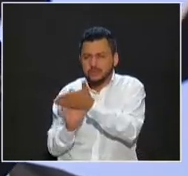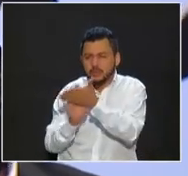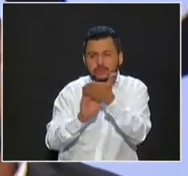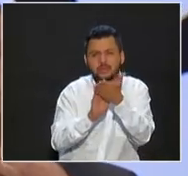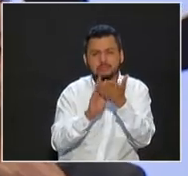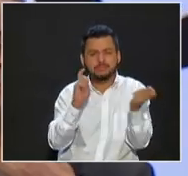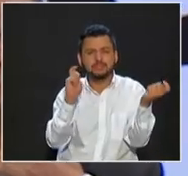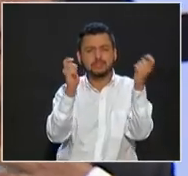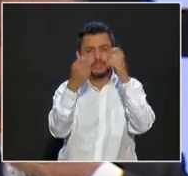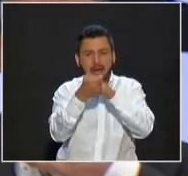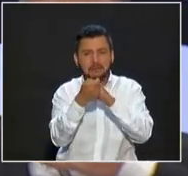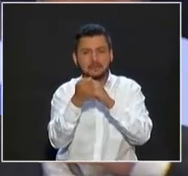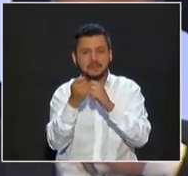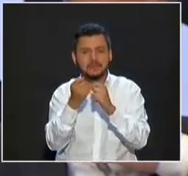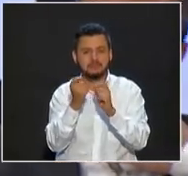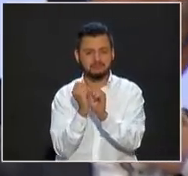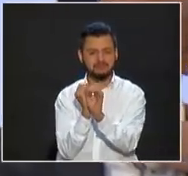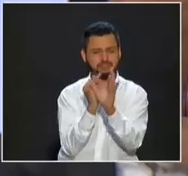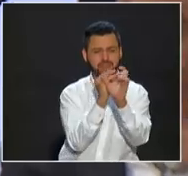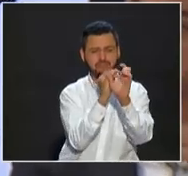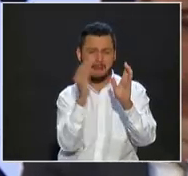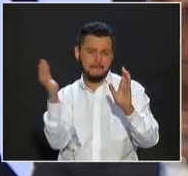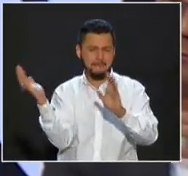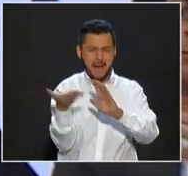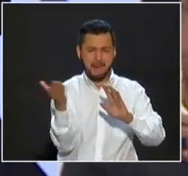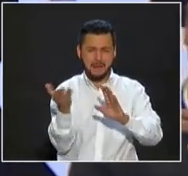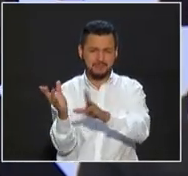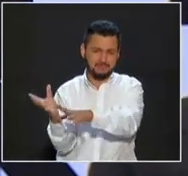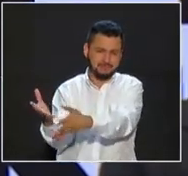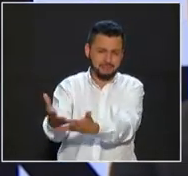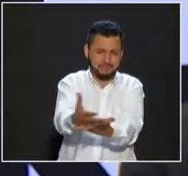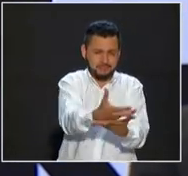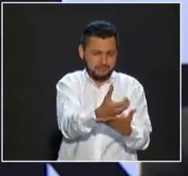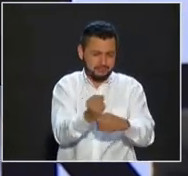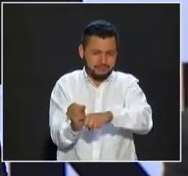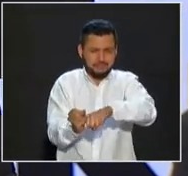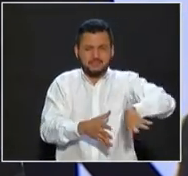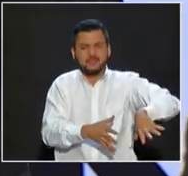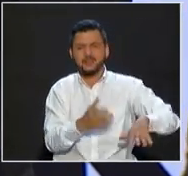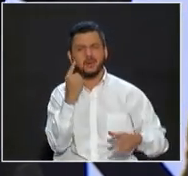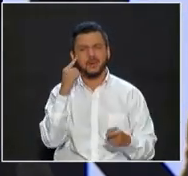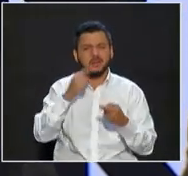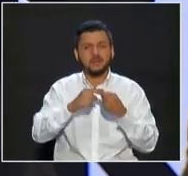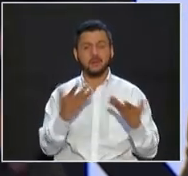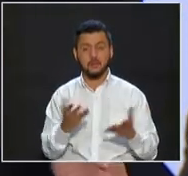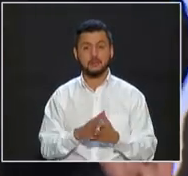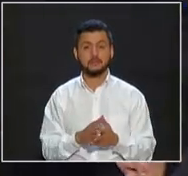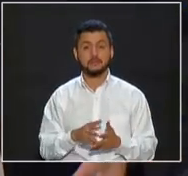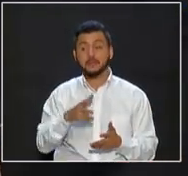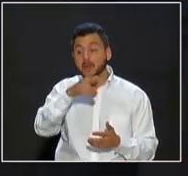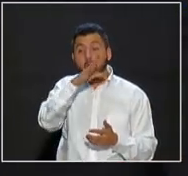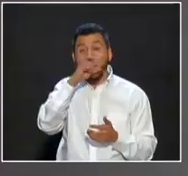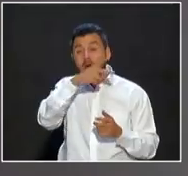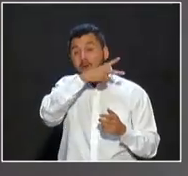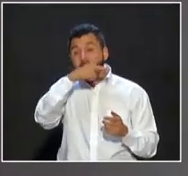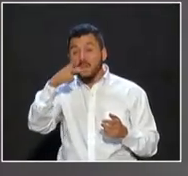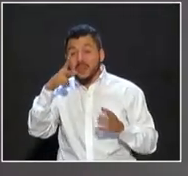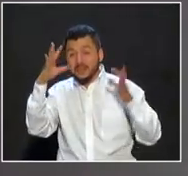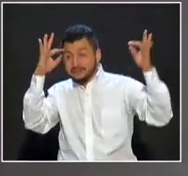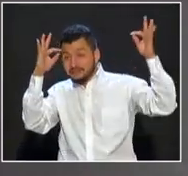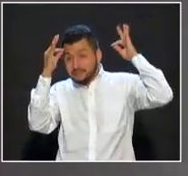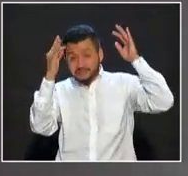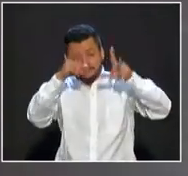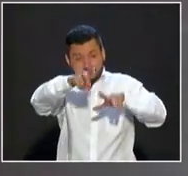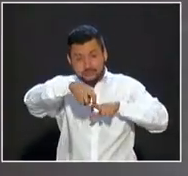planes de sustitución voluntaria donde realmente lleguen bien coordinados técnicamente formulados y eso permita que el campesino se salga de la coca